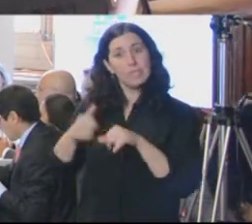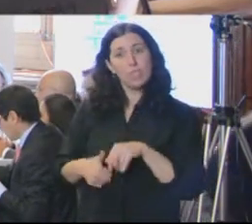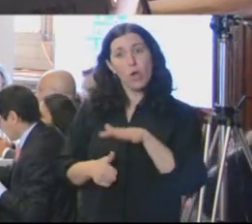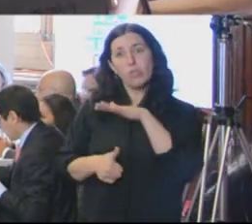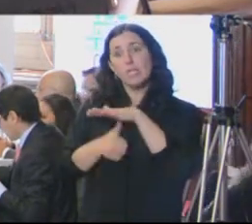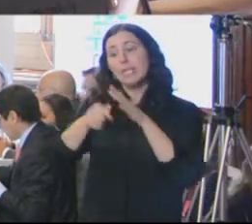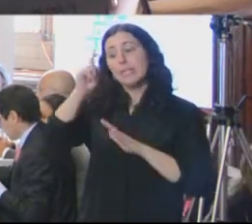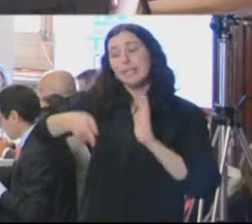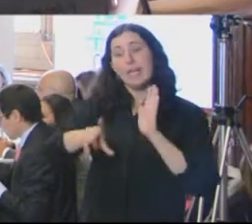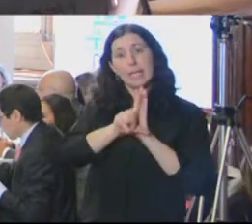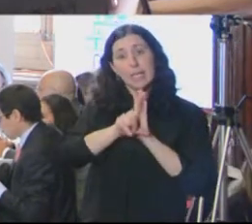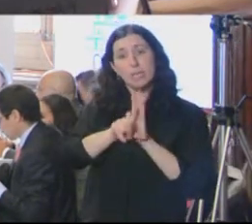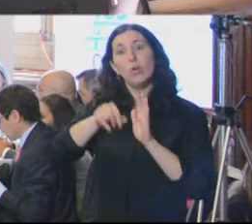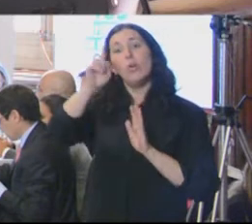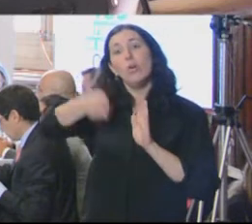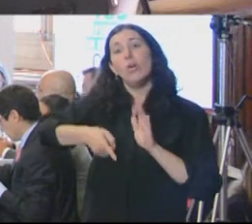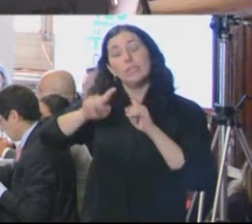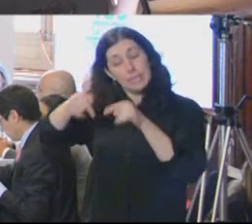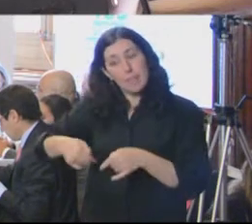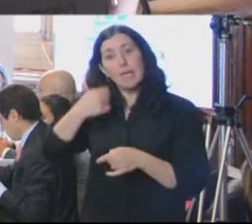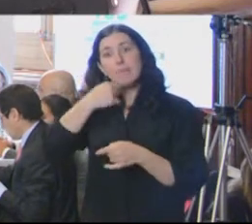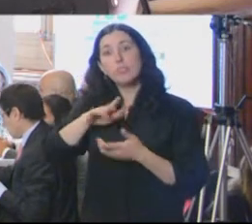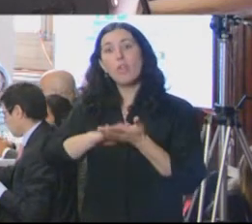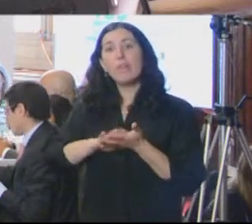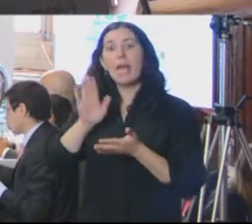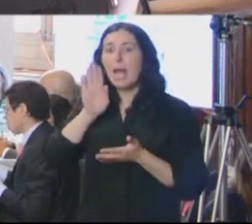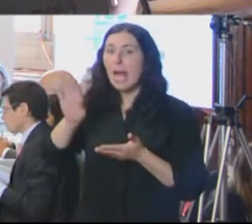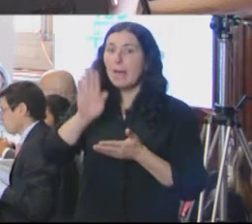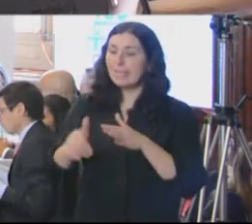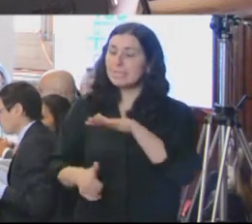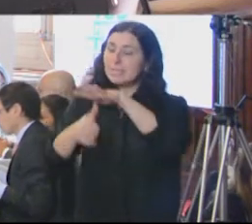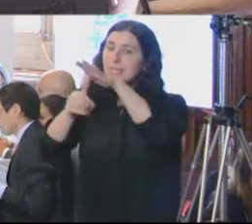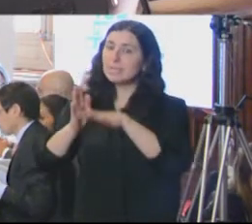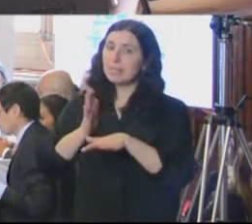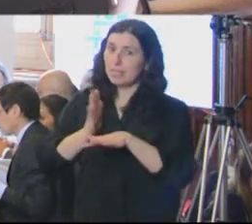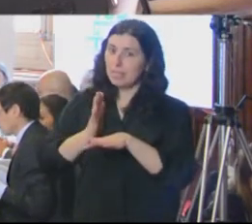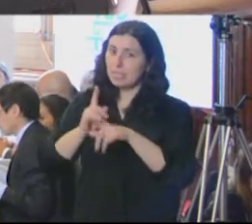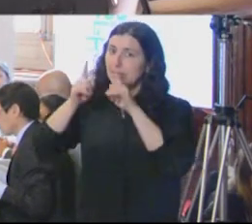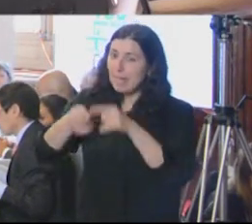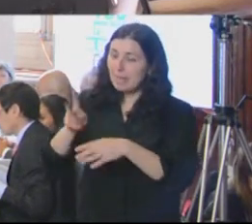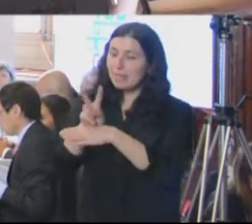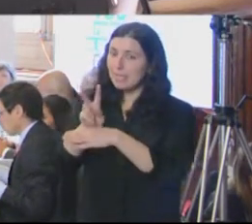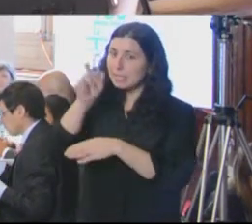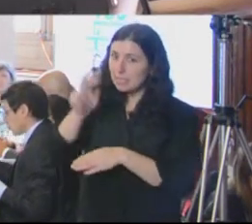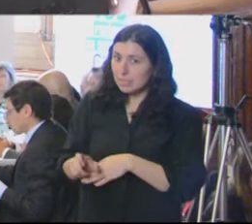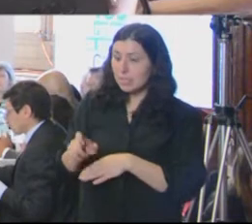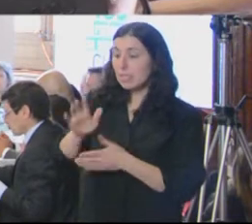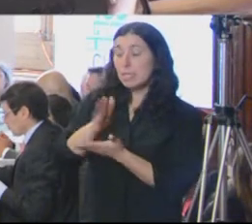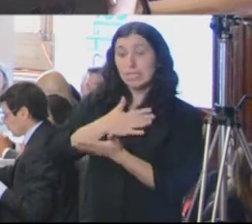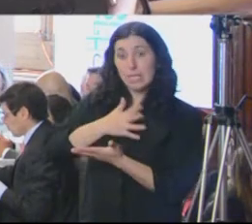de 2016, también para abordar casos de amenazas y agresiones a lideresas y defensoras de derechos humanos,